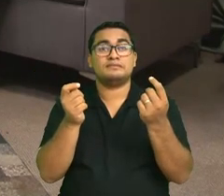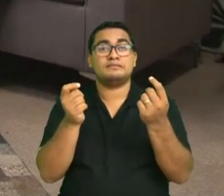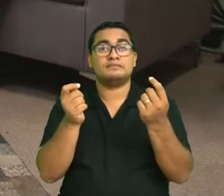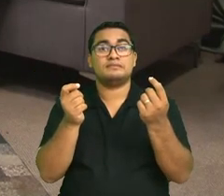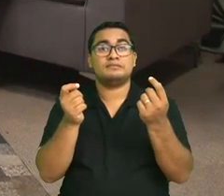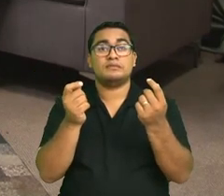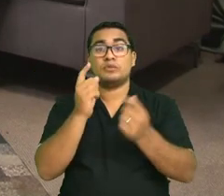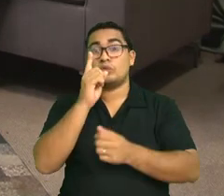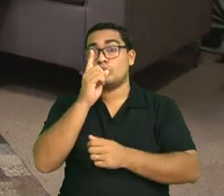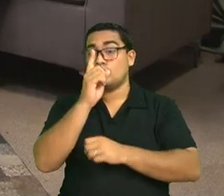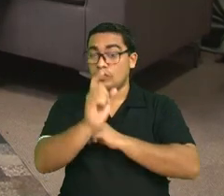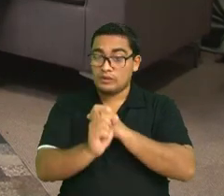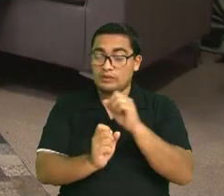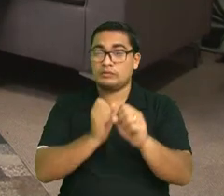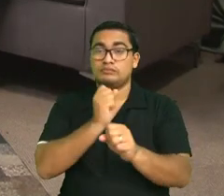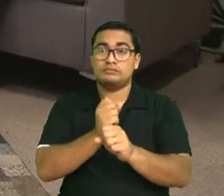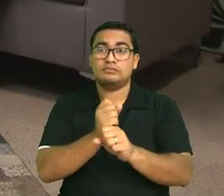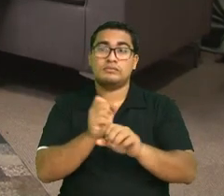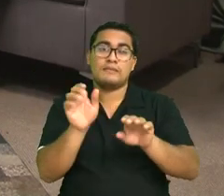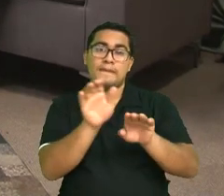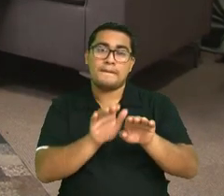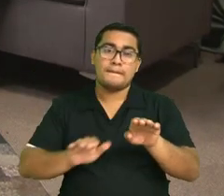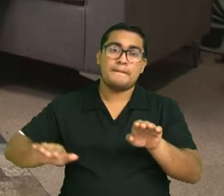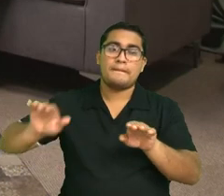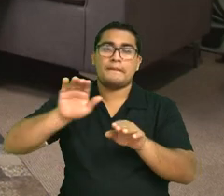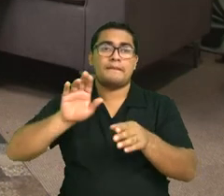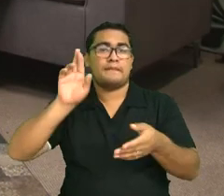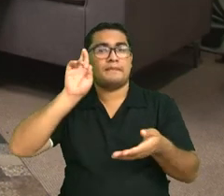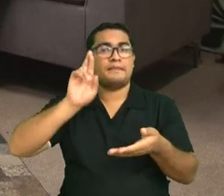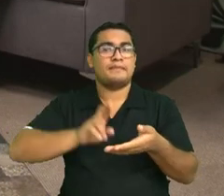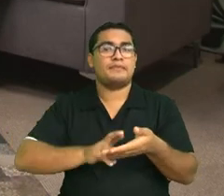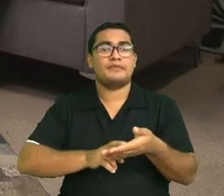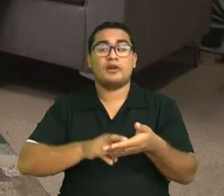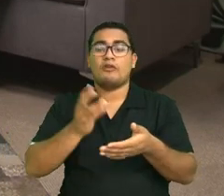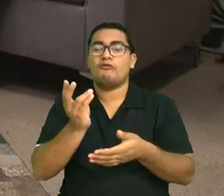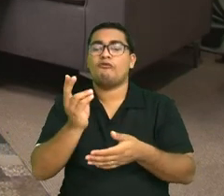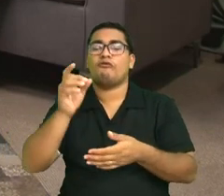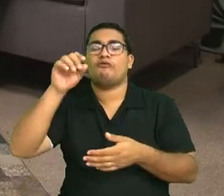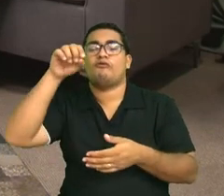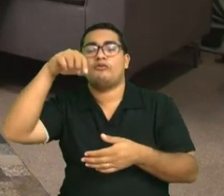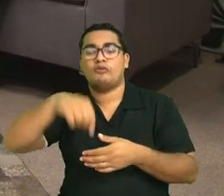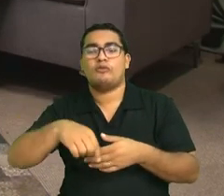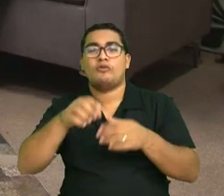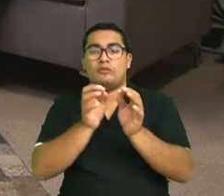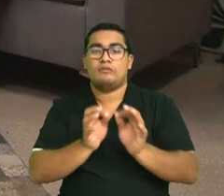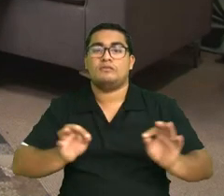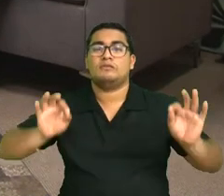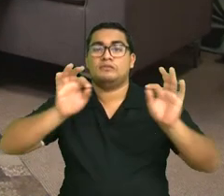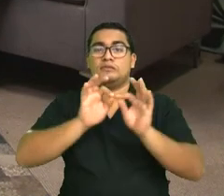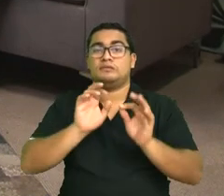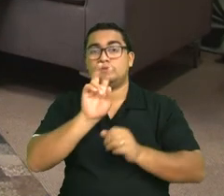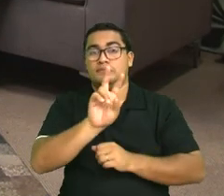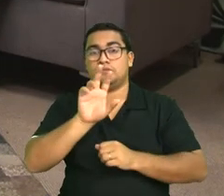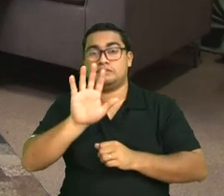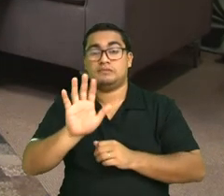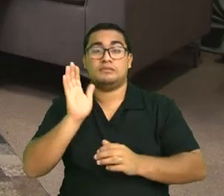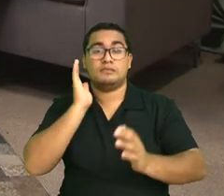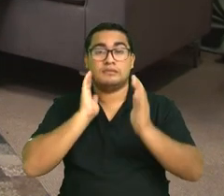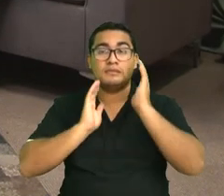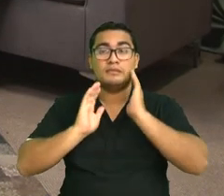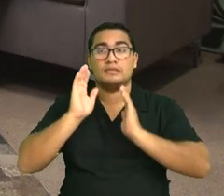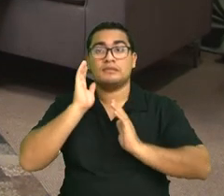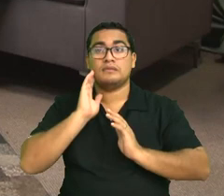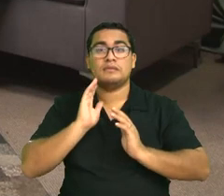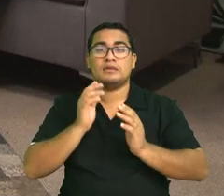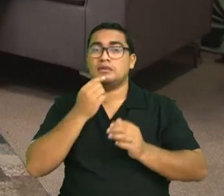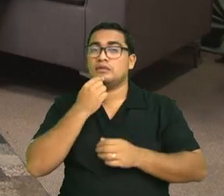un año más de conmemorar esta fecha importante, el 25 de agosto, que bien claro que